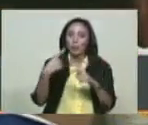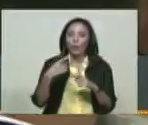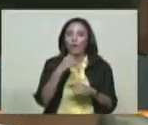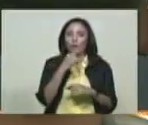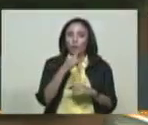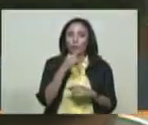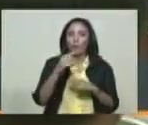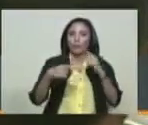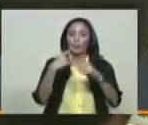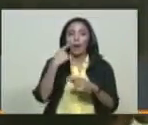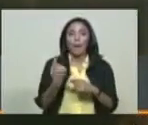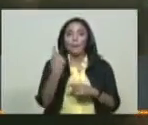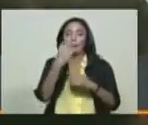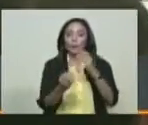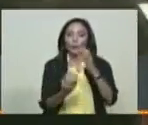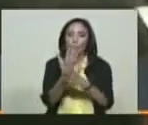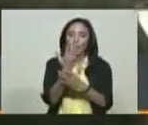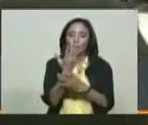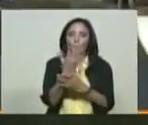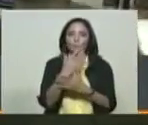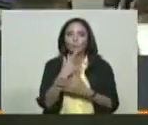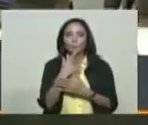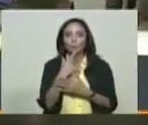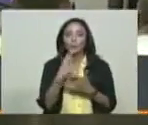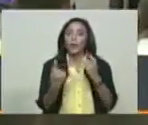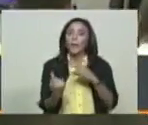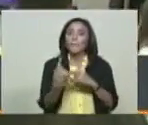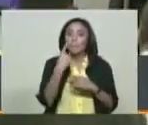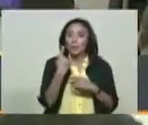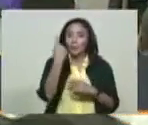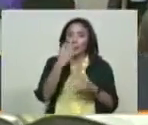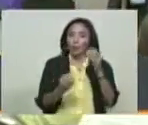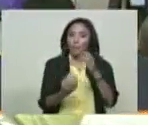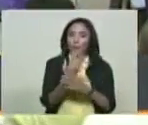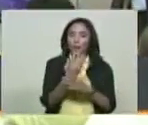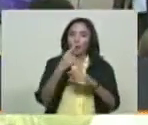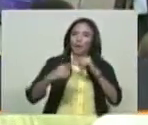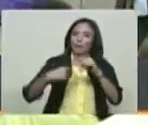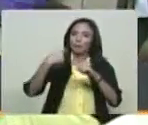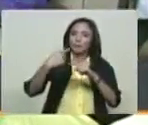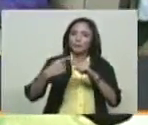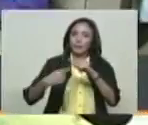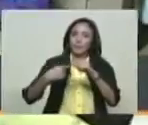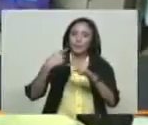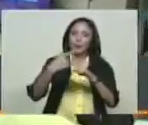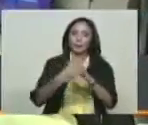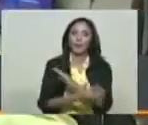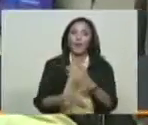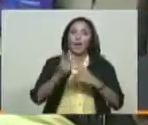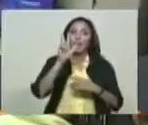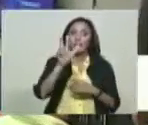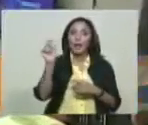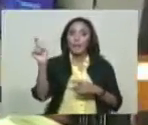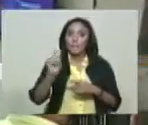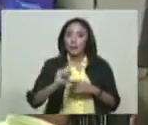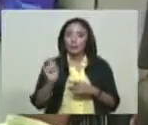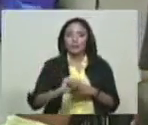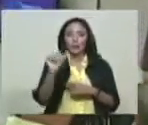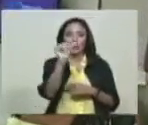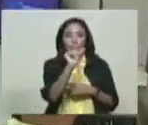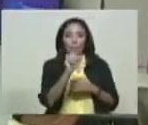hasta que llegó el primero de mayo primero de mayo y pasamos tres largos meses